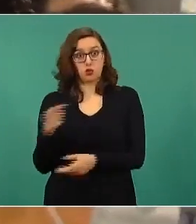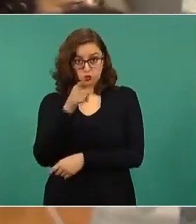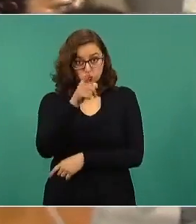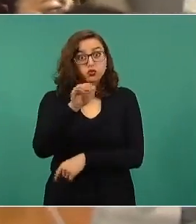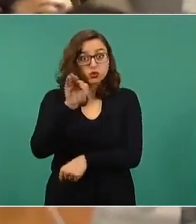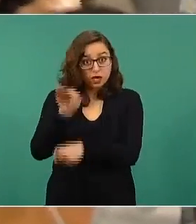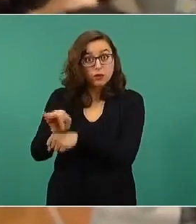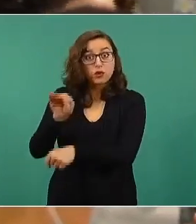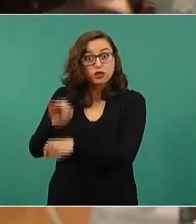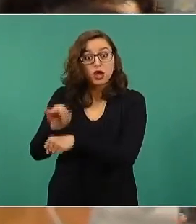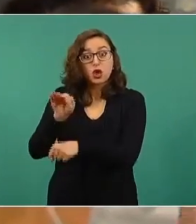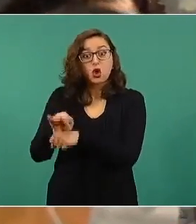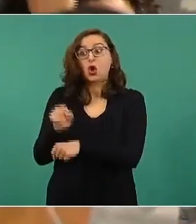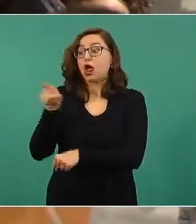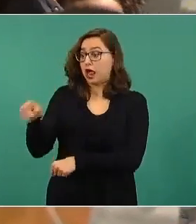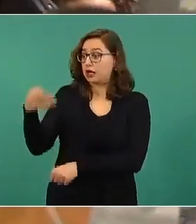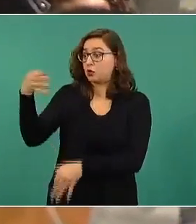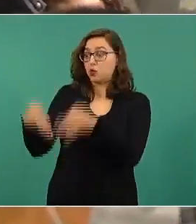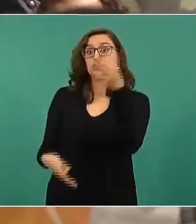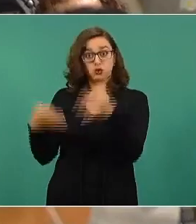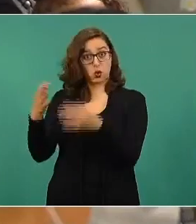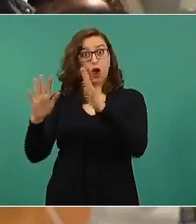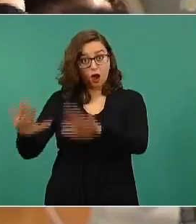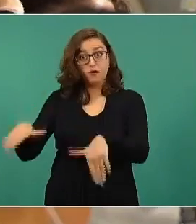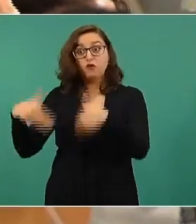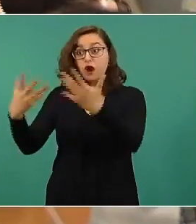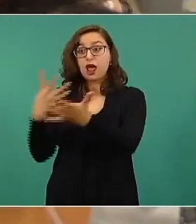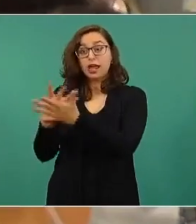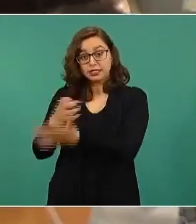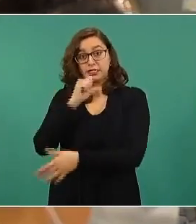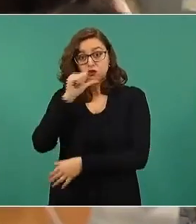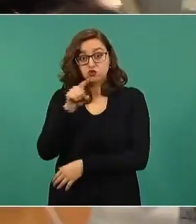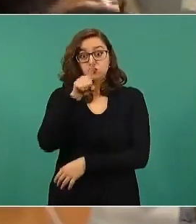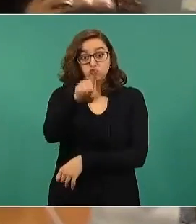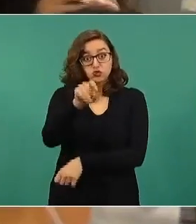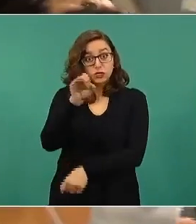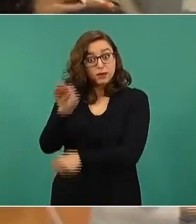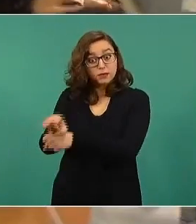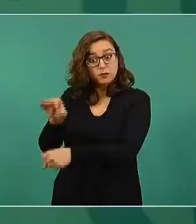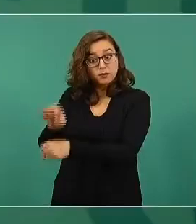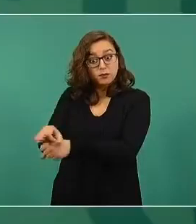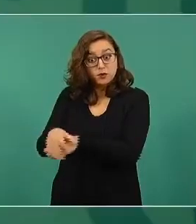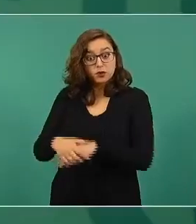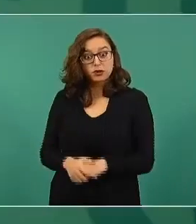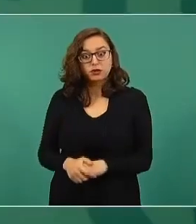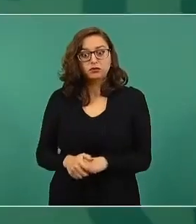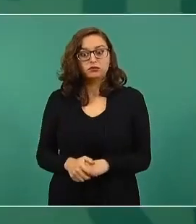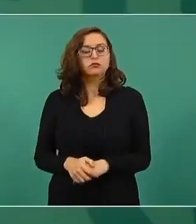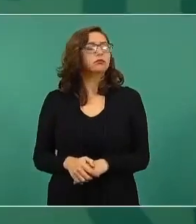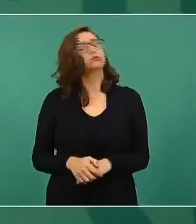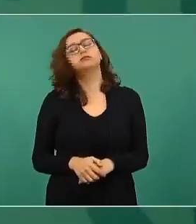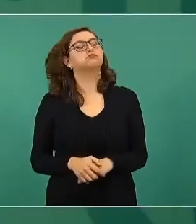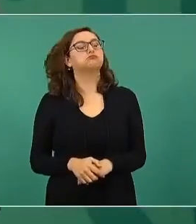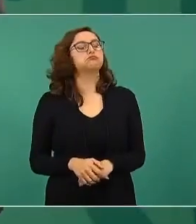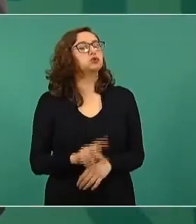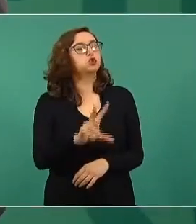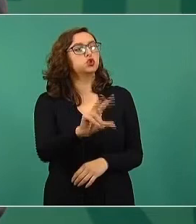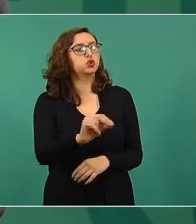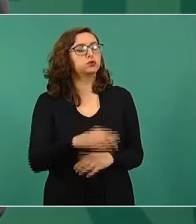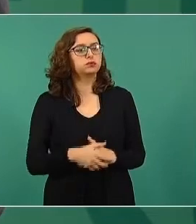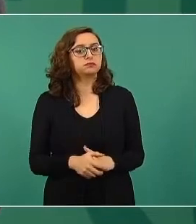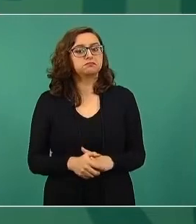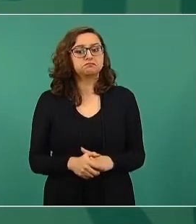que Guillermo Padres Elías llevara su proceso en libertad. No, porque no